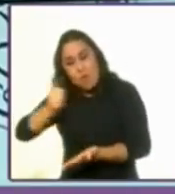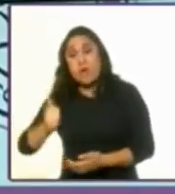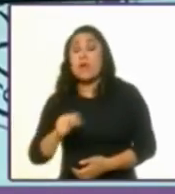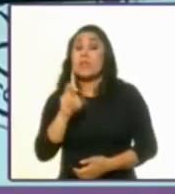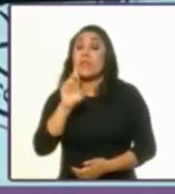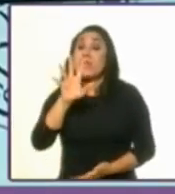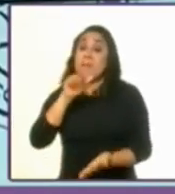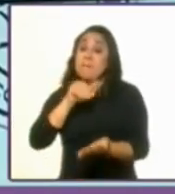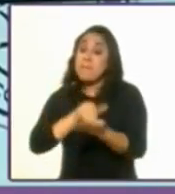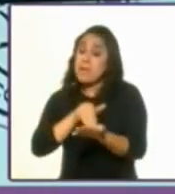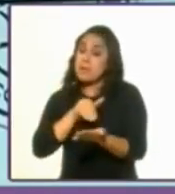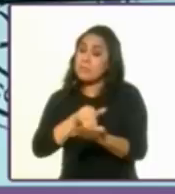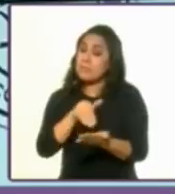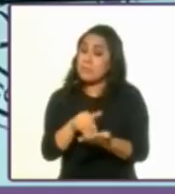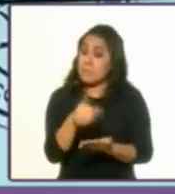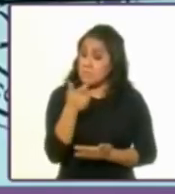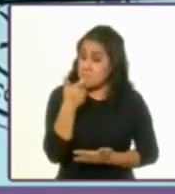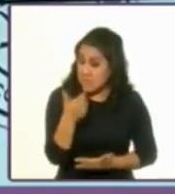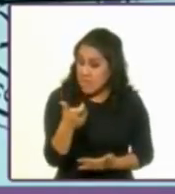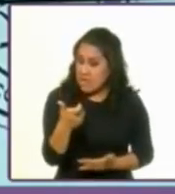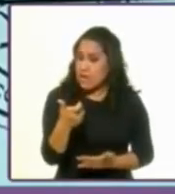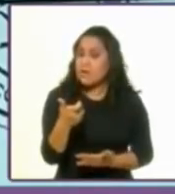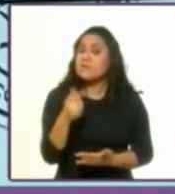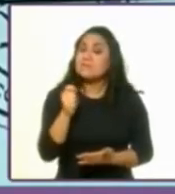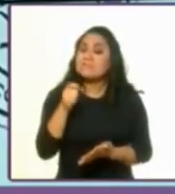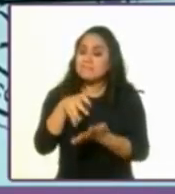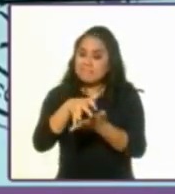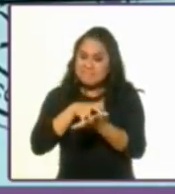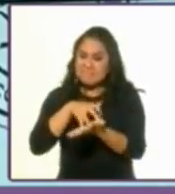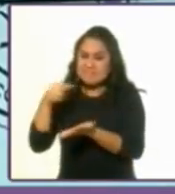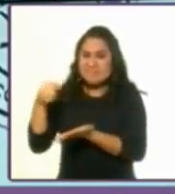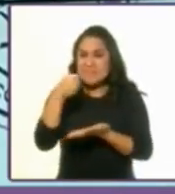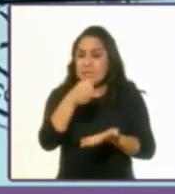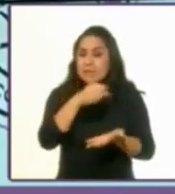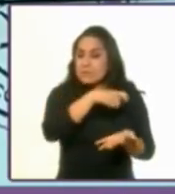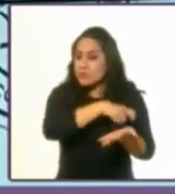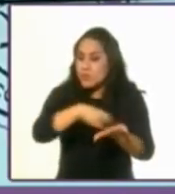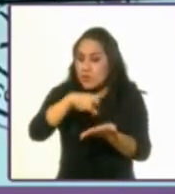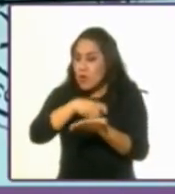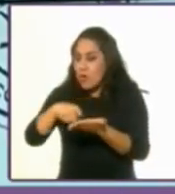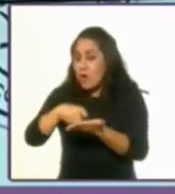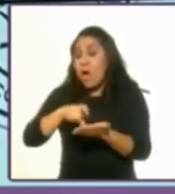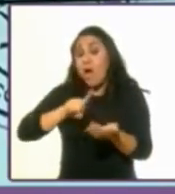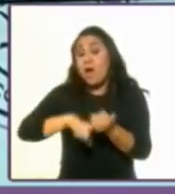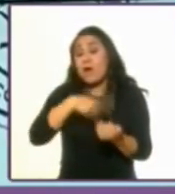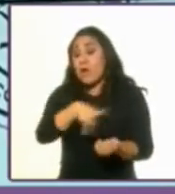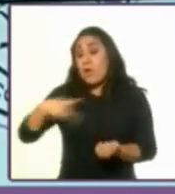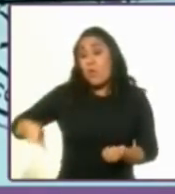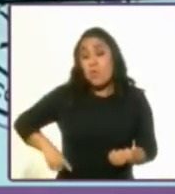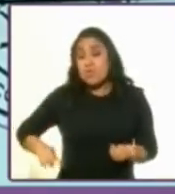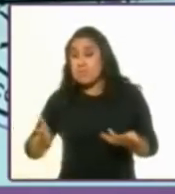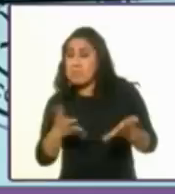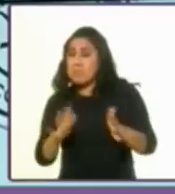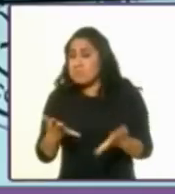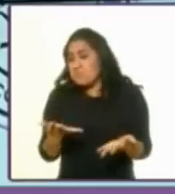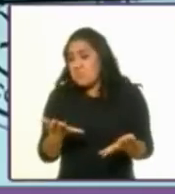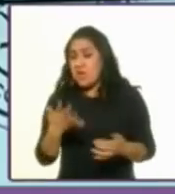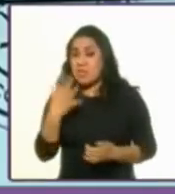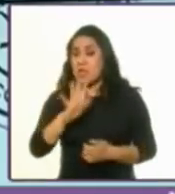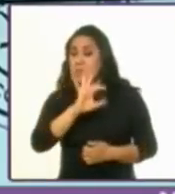de pesos por ahorros en compras consolidadas de todo el gobierno es más o menos el 10 por ciento